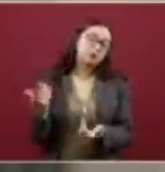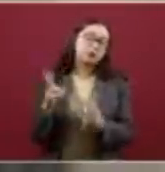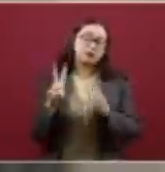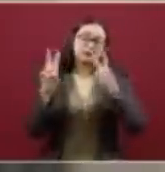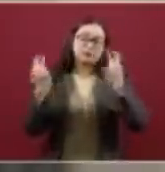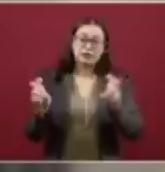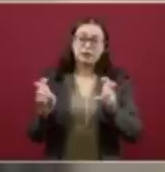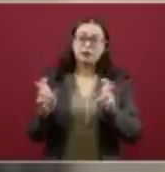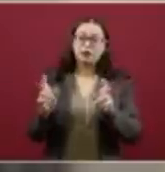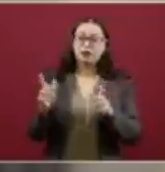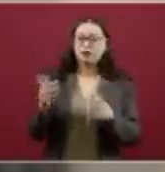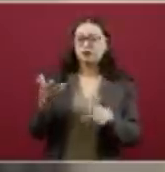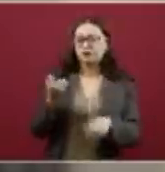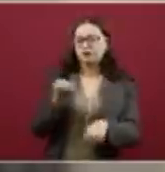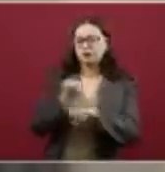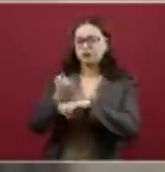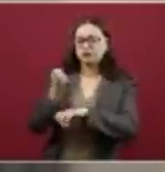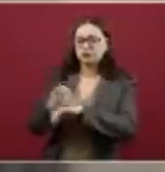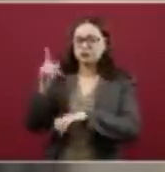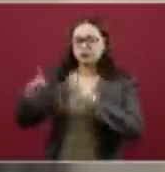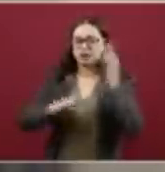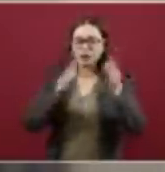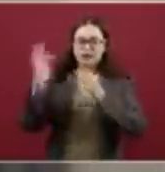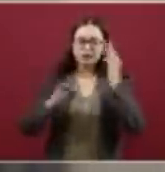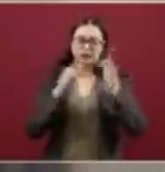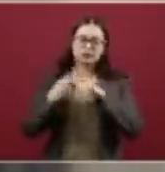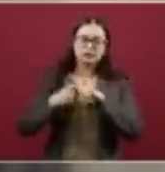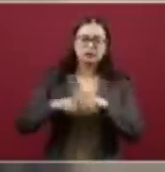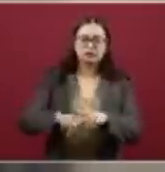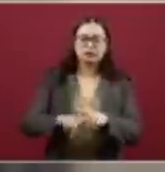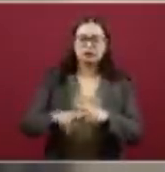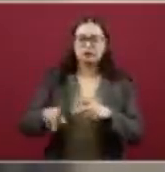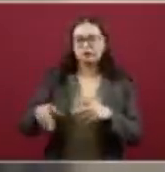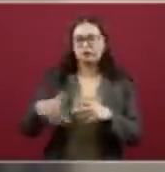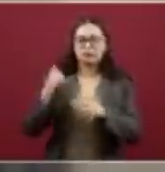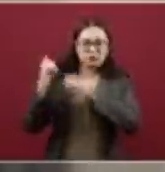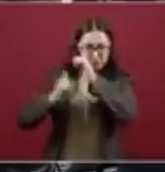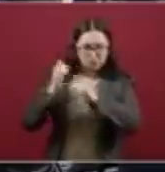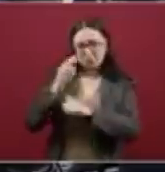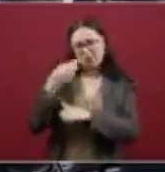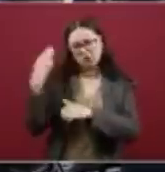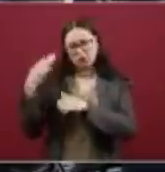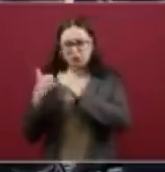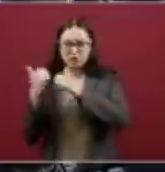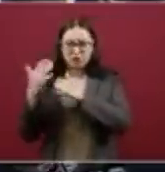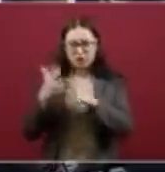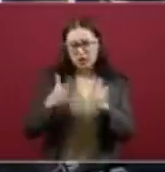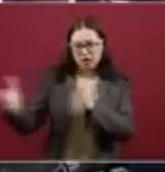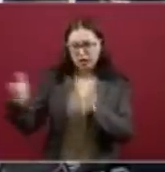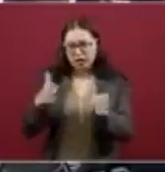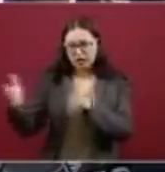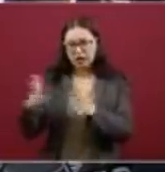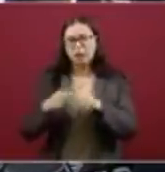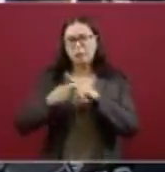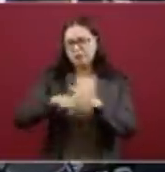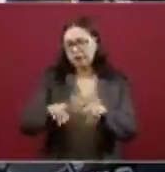los comicios locales y las campañas que inician también en abril. Muchas gracias. Bueno,